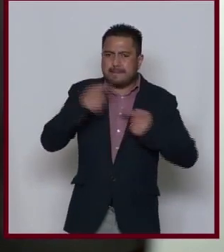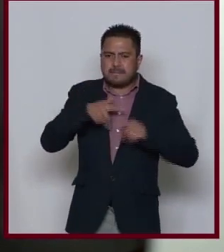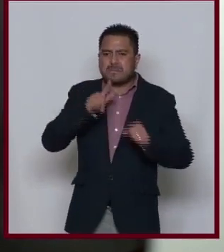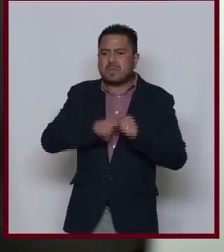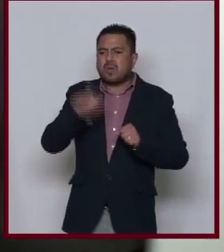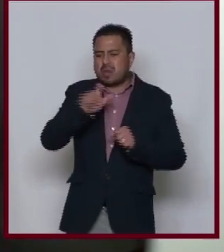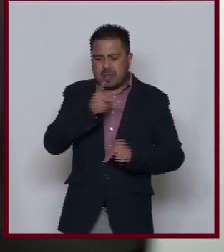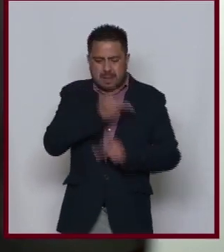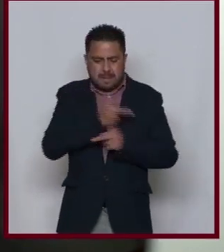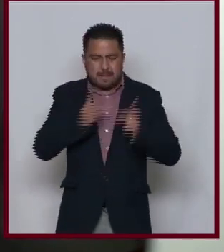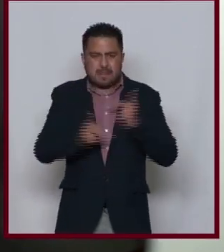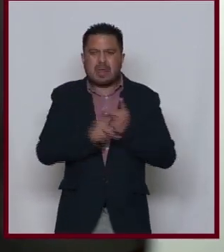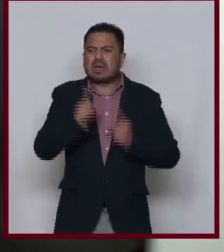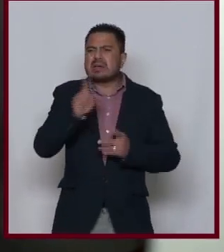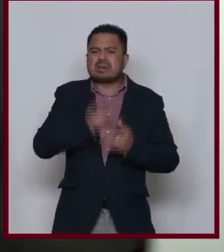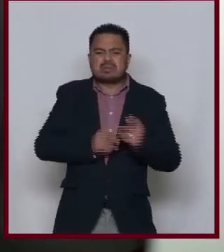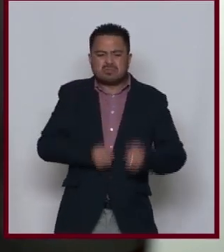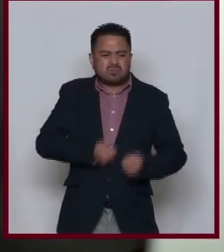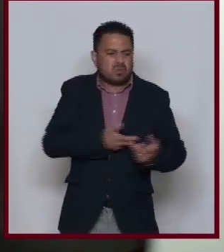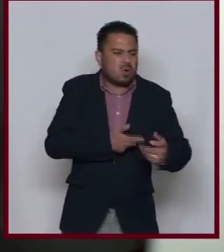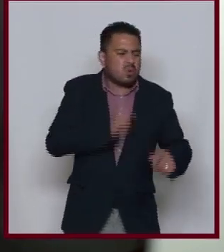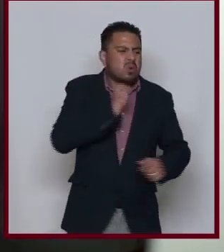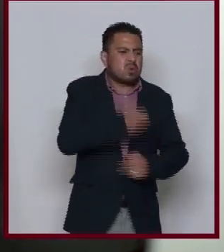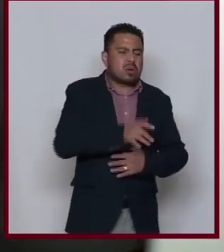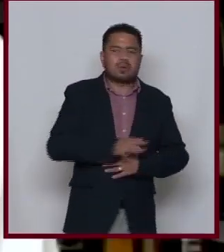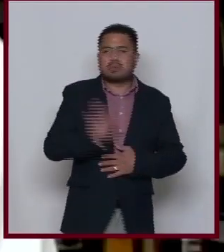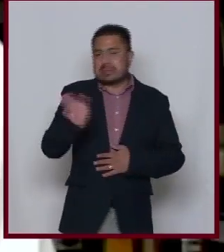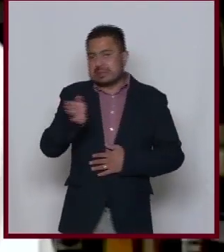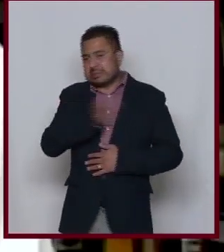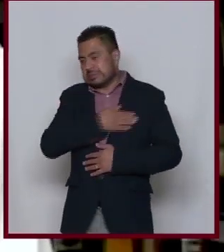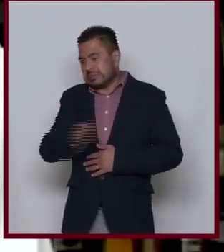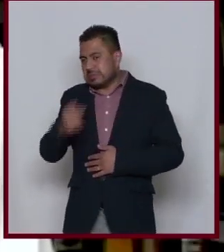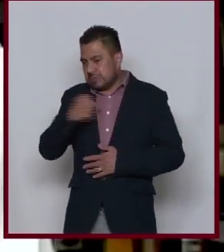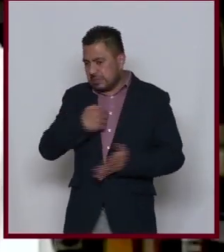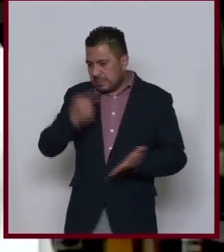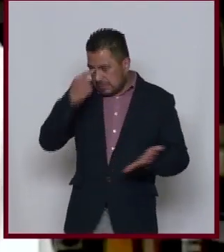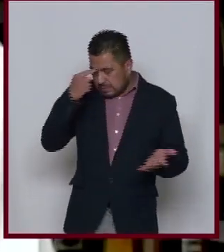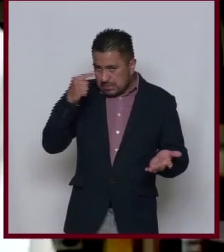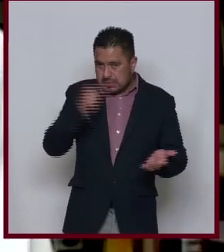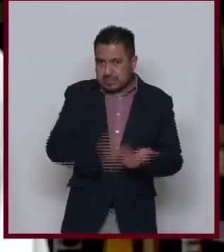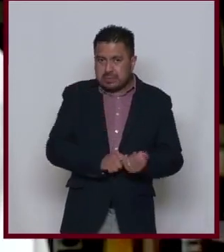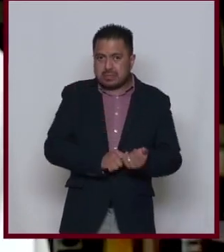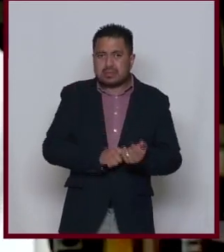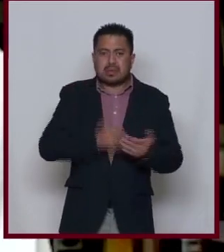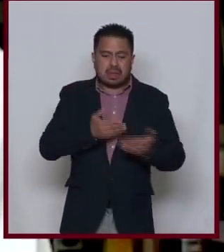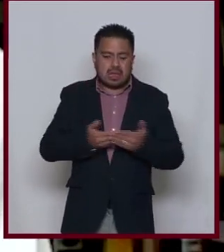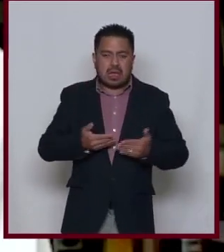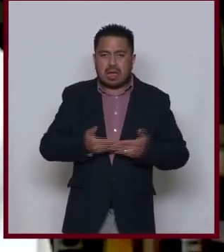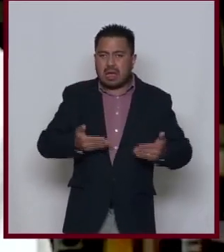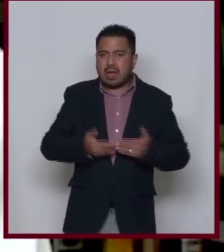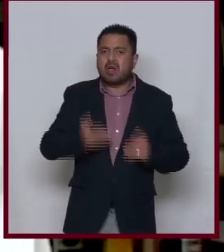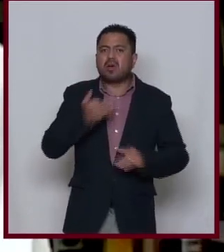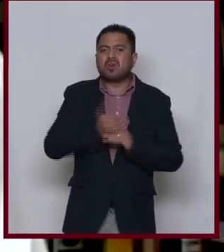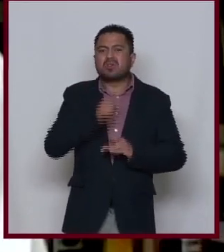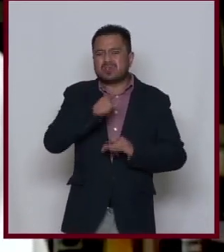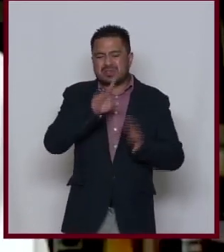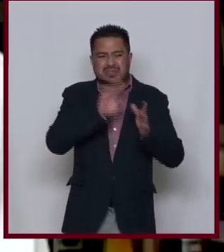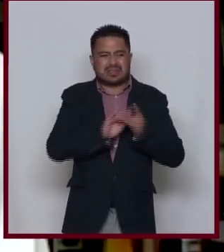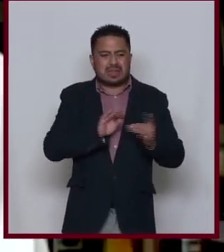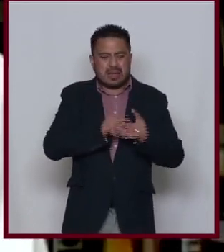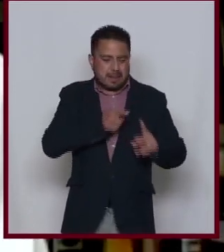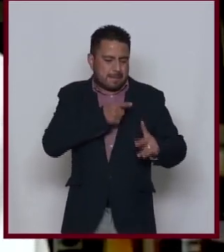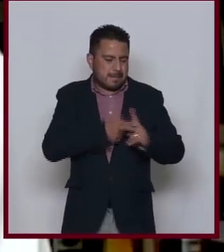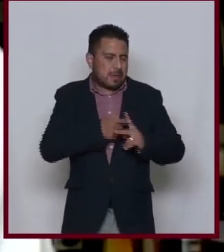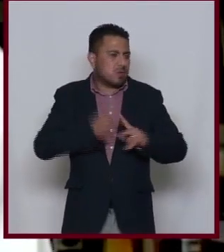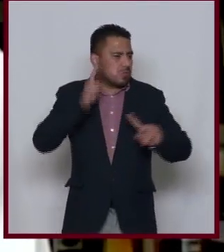en el bachillerato, ¿qué le diría? Bueno, yo creo que ahora que está usted hablando de matemáticas